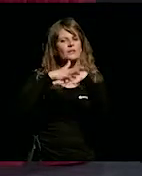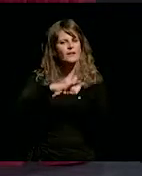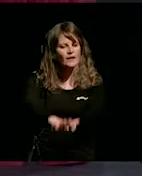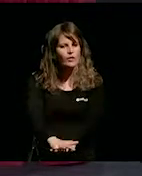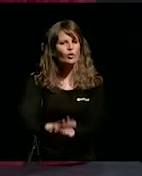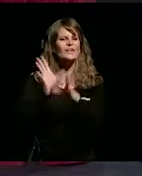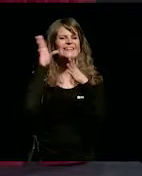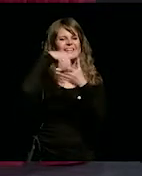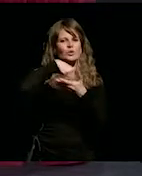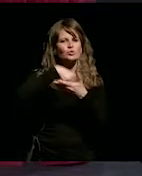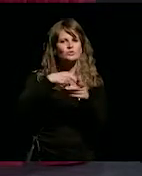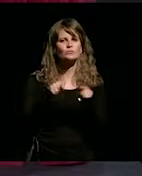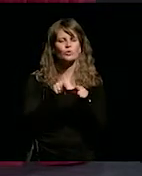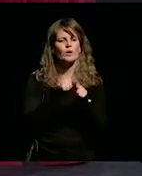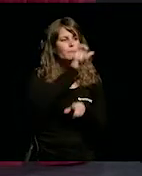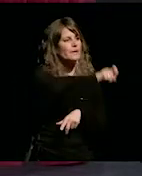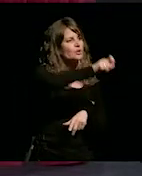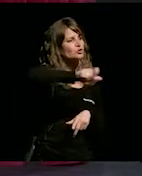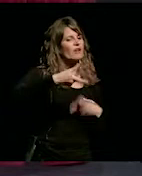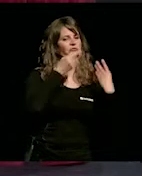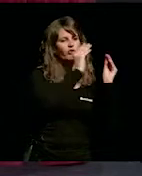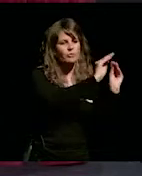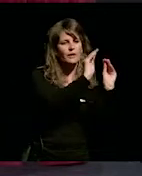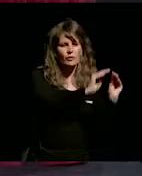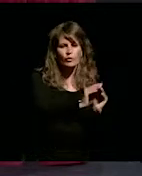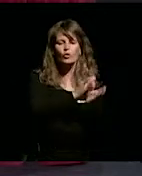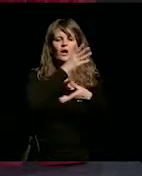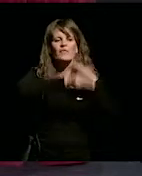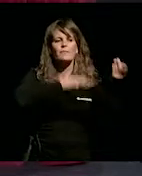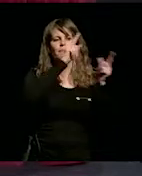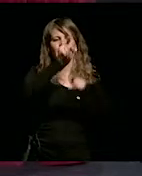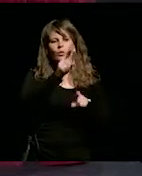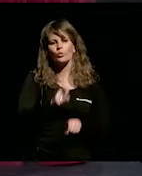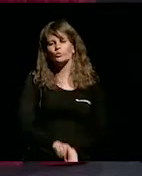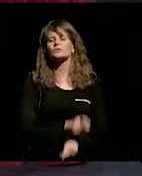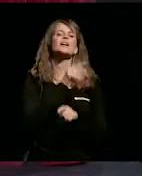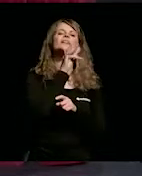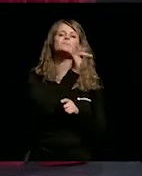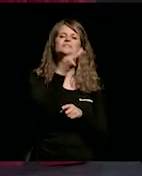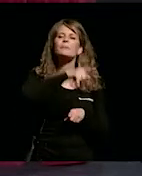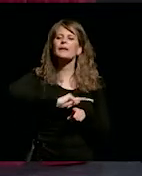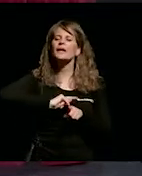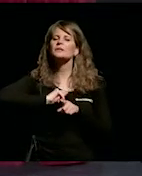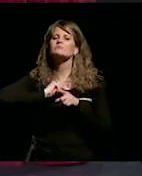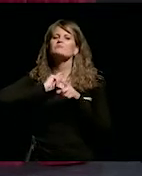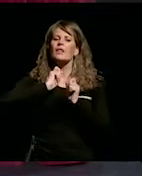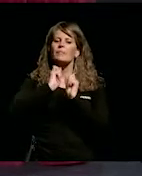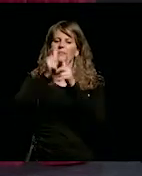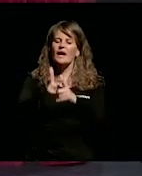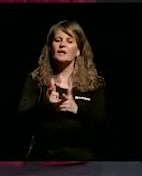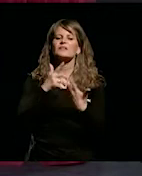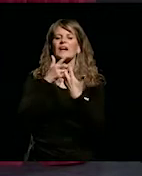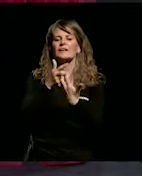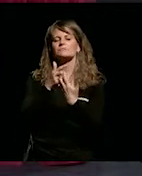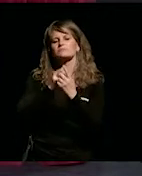y da la oportunidad a que tanto el personal formador pues formule preguntas y refuerce las mejores prácticas.